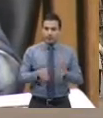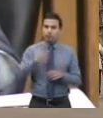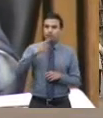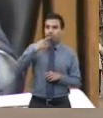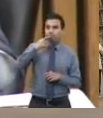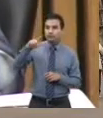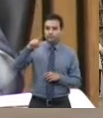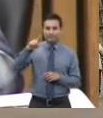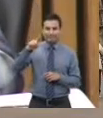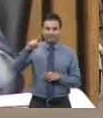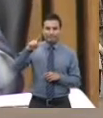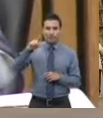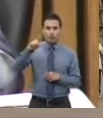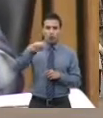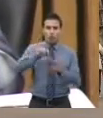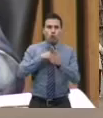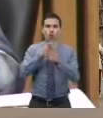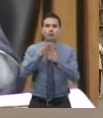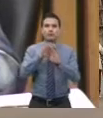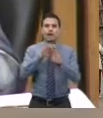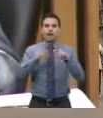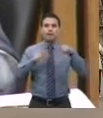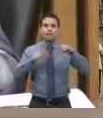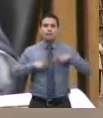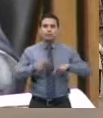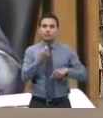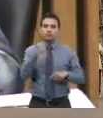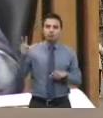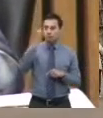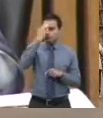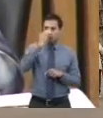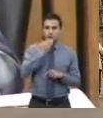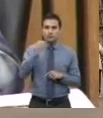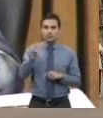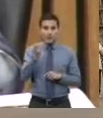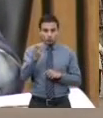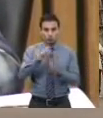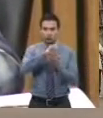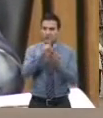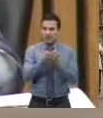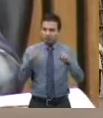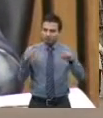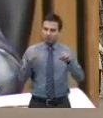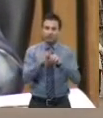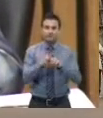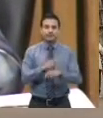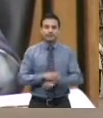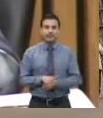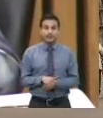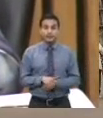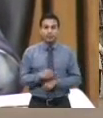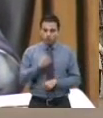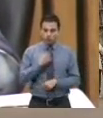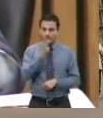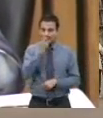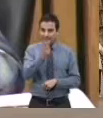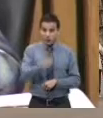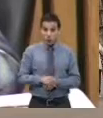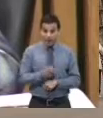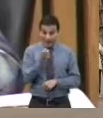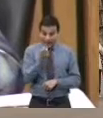de todos los influencers que incurrieron en un delito electoral en la jornada, vulnerando por supuesto la ley. Insisto, es una